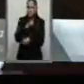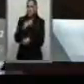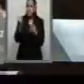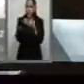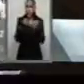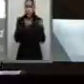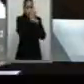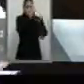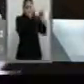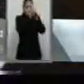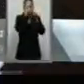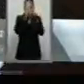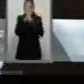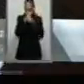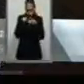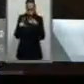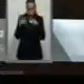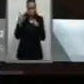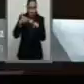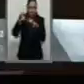estados y no hasta ahora.